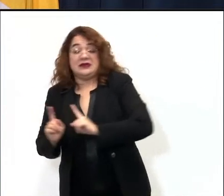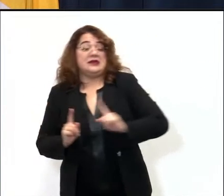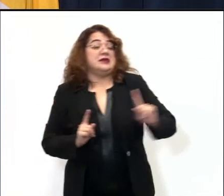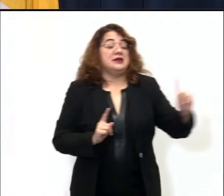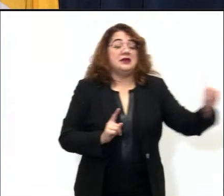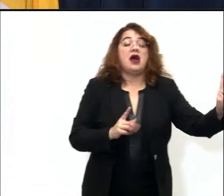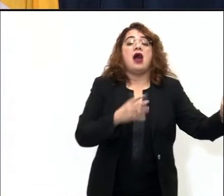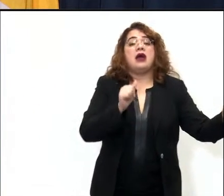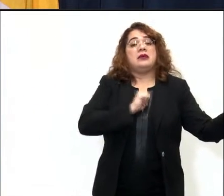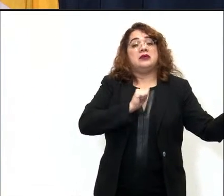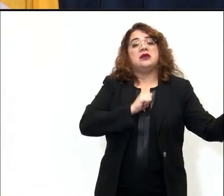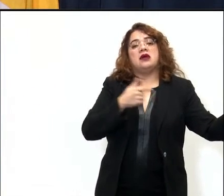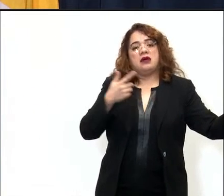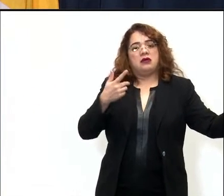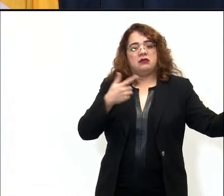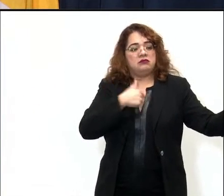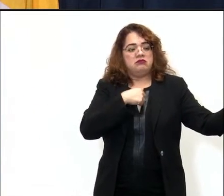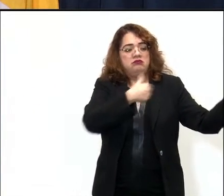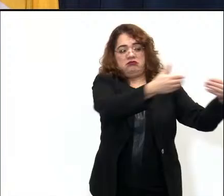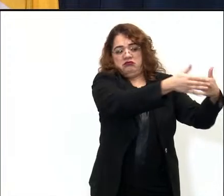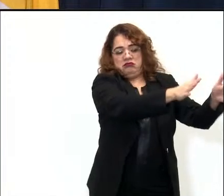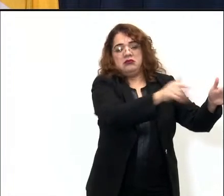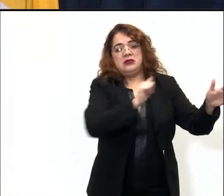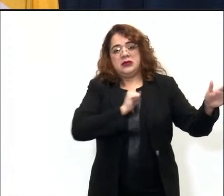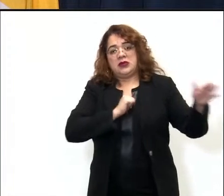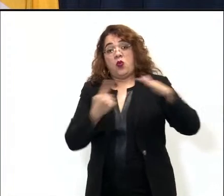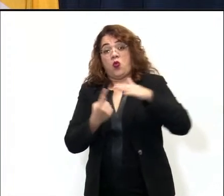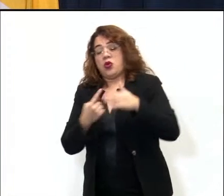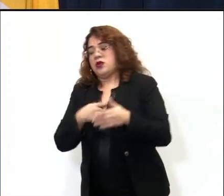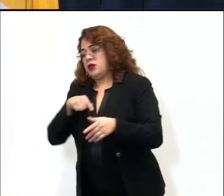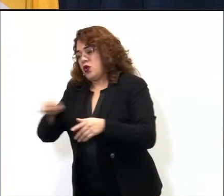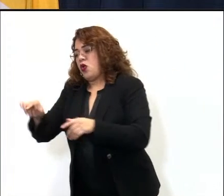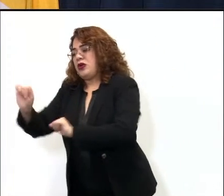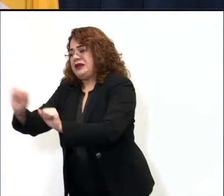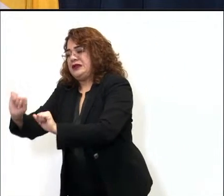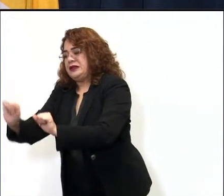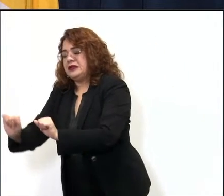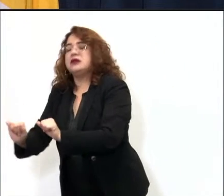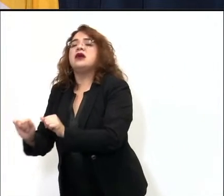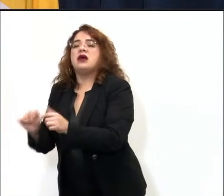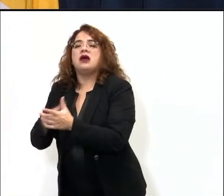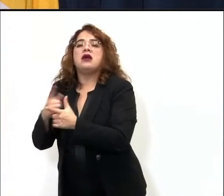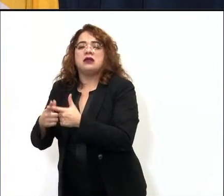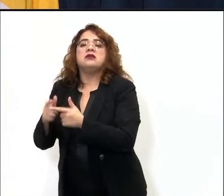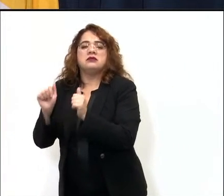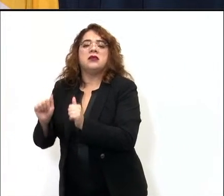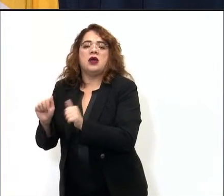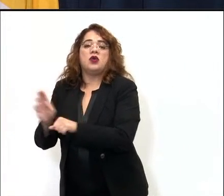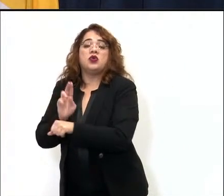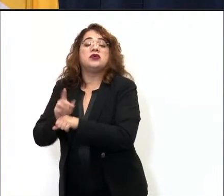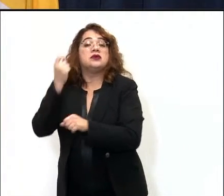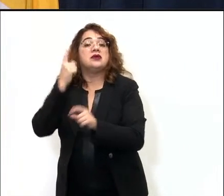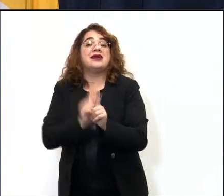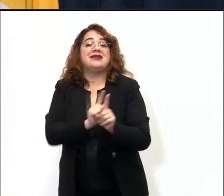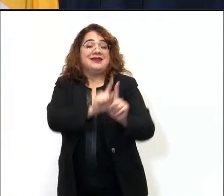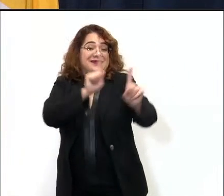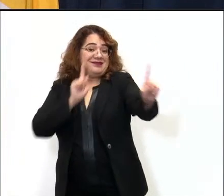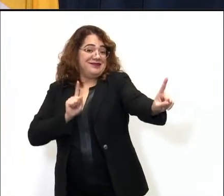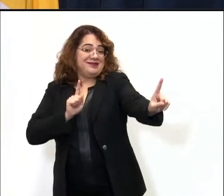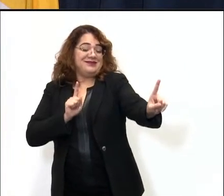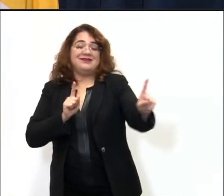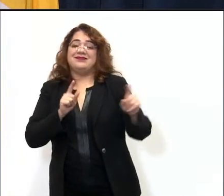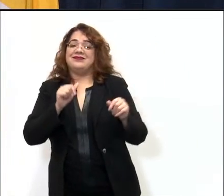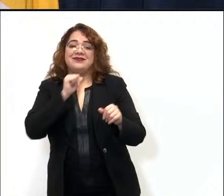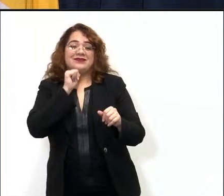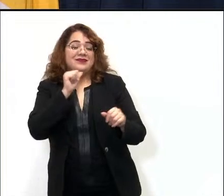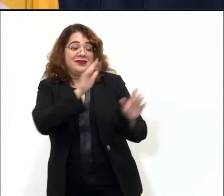enfermedad grave. Las personas enfermas deberían quedarse en una habitación separada y, como mencioné